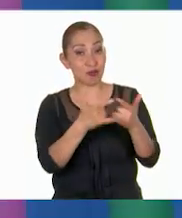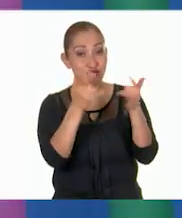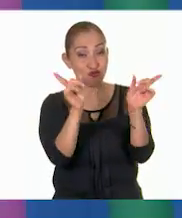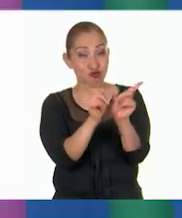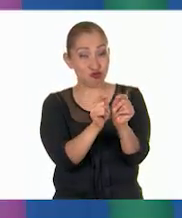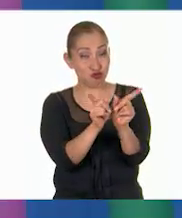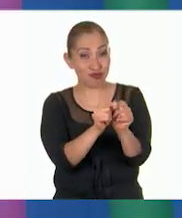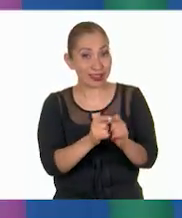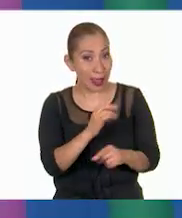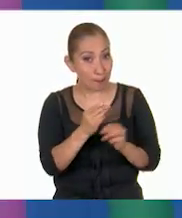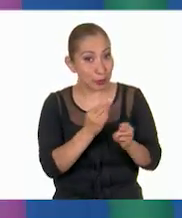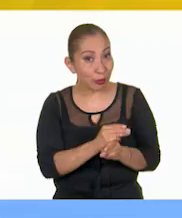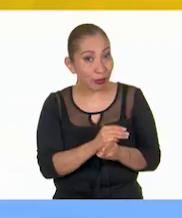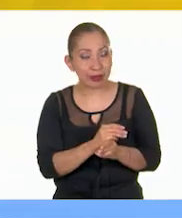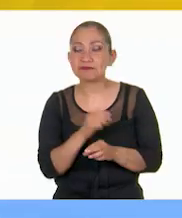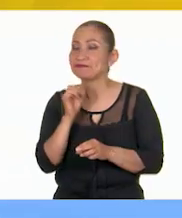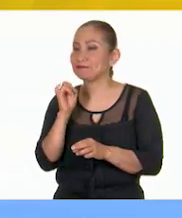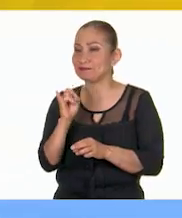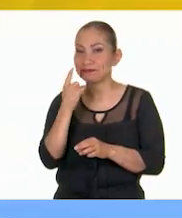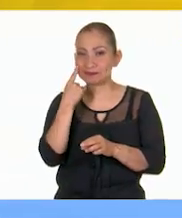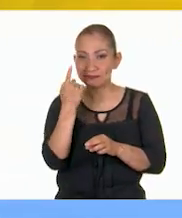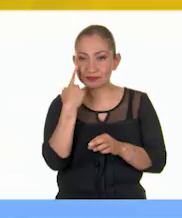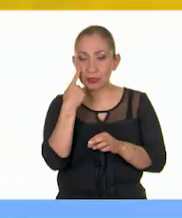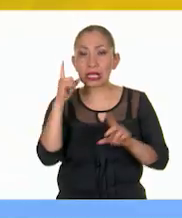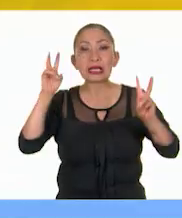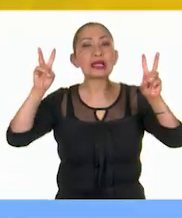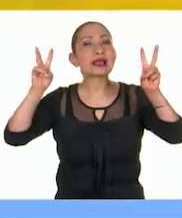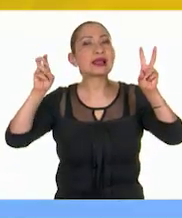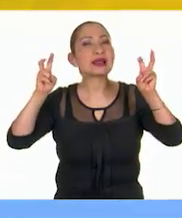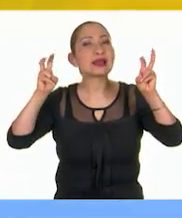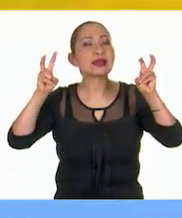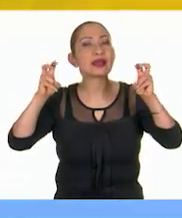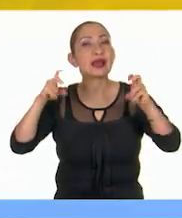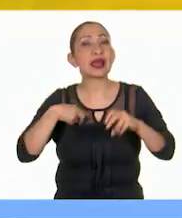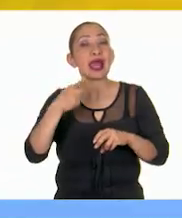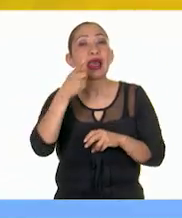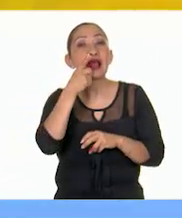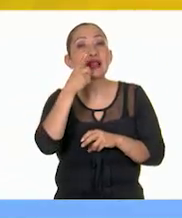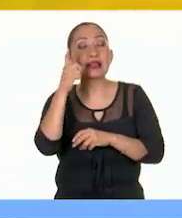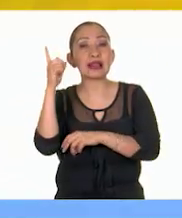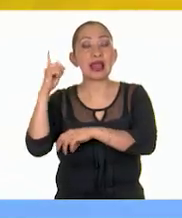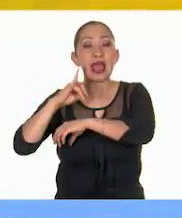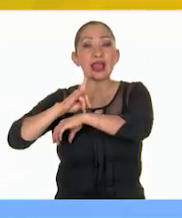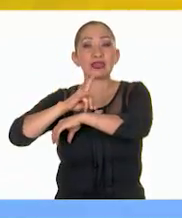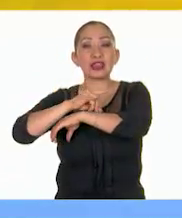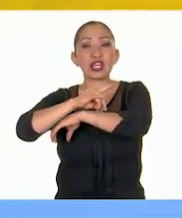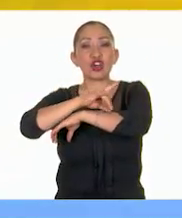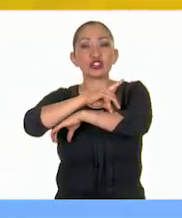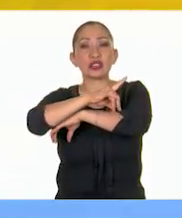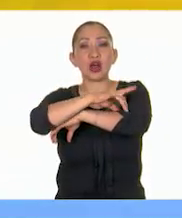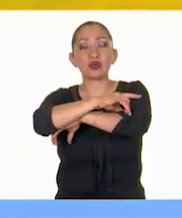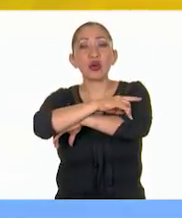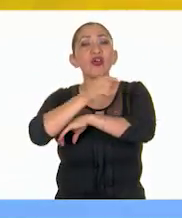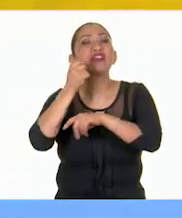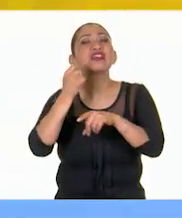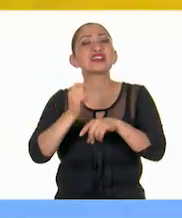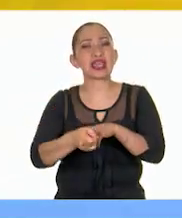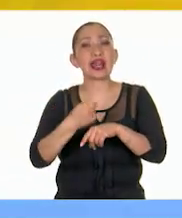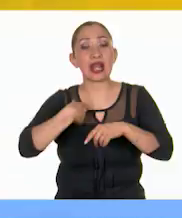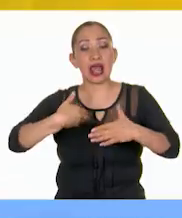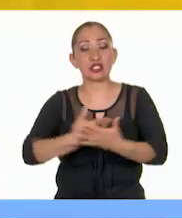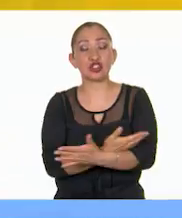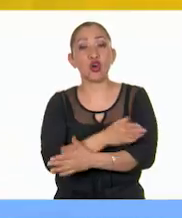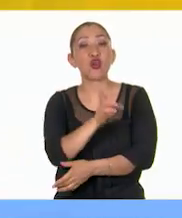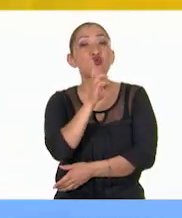pequeño del mundo, Gaby. Sí, María. Se titula El dinosaurio. Y su autor es el escritor nacido